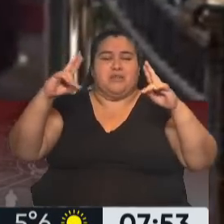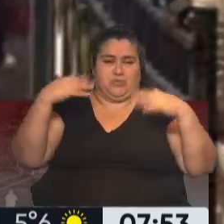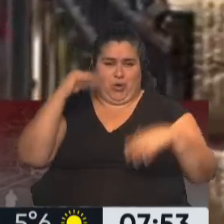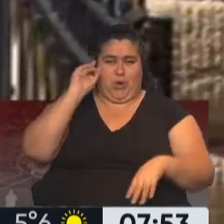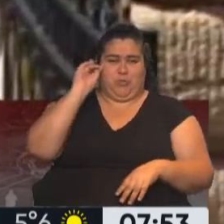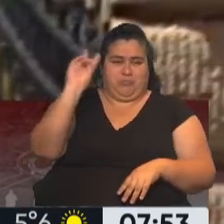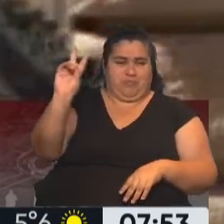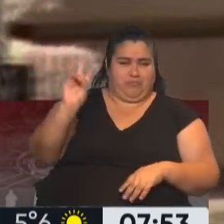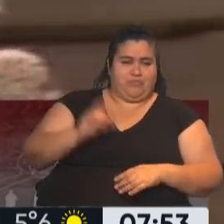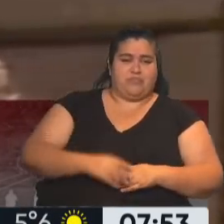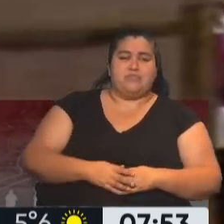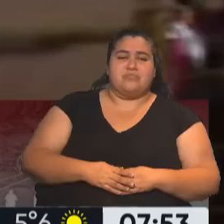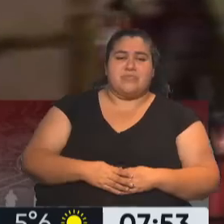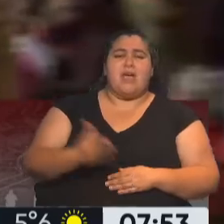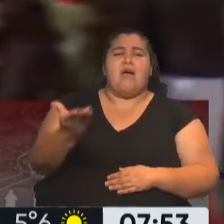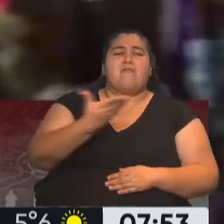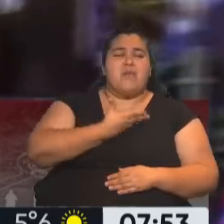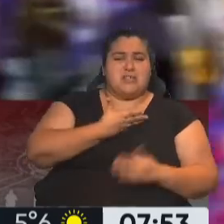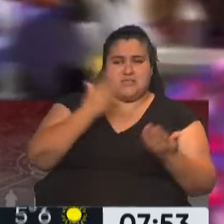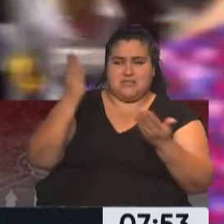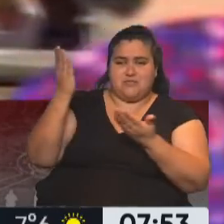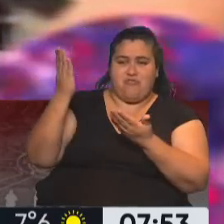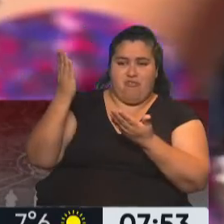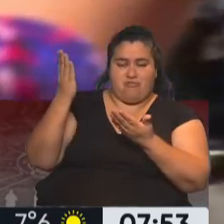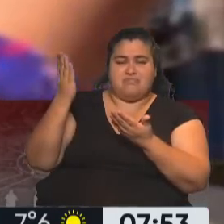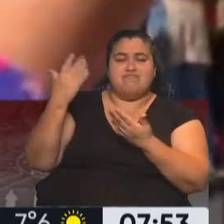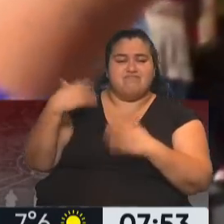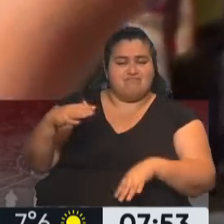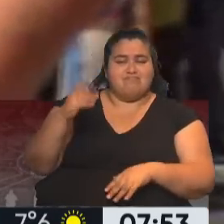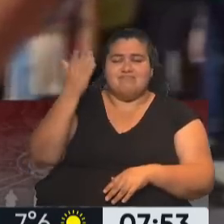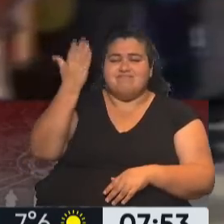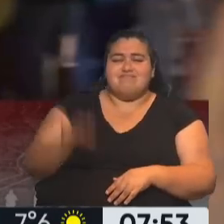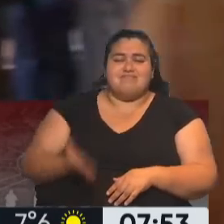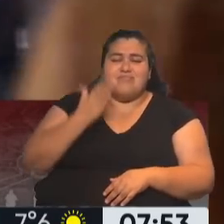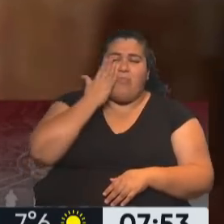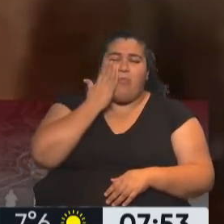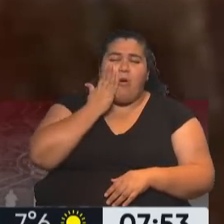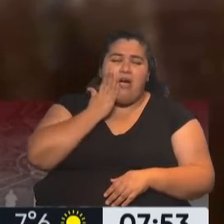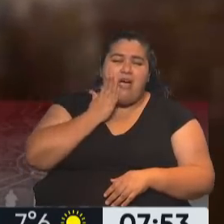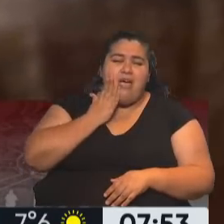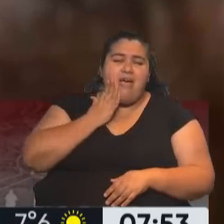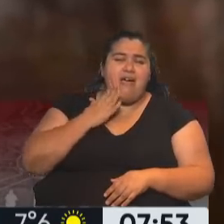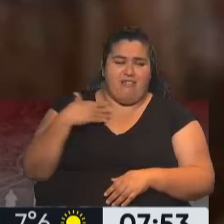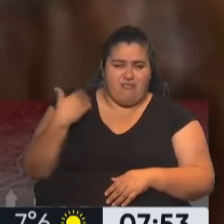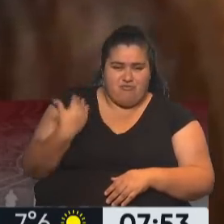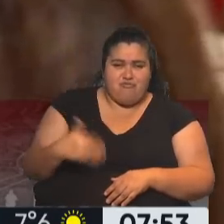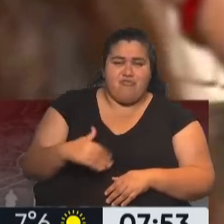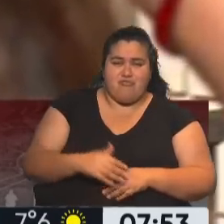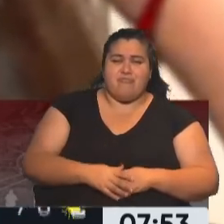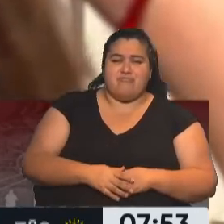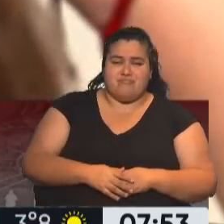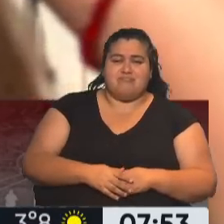está Francisco, el hombre bueno que deja